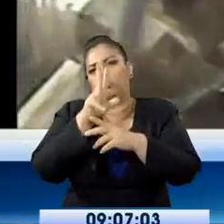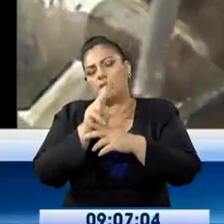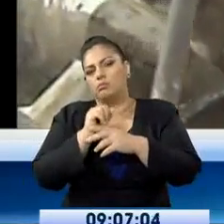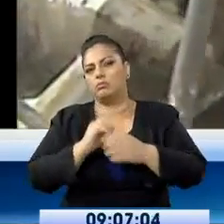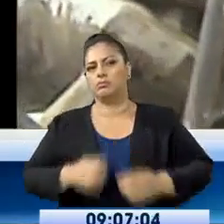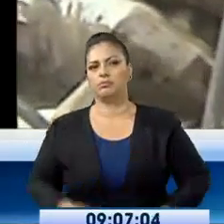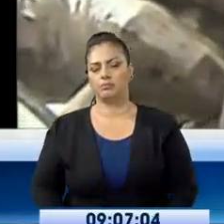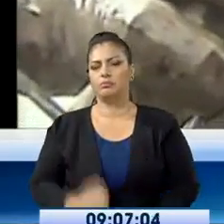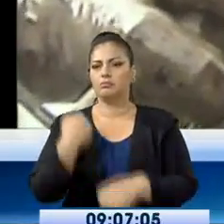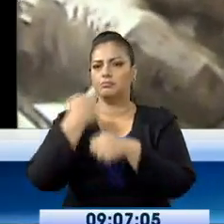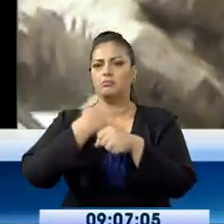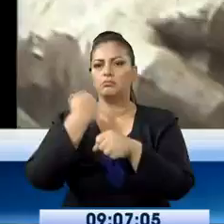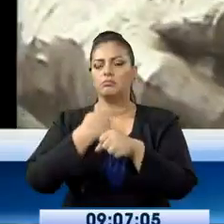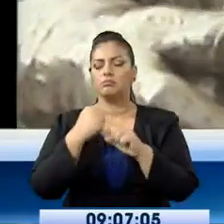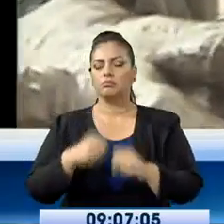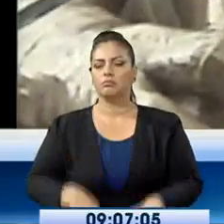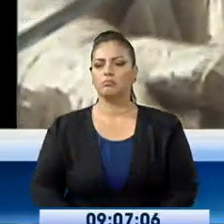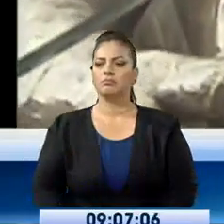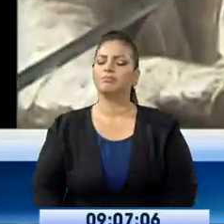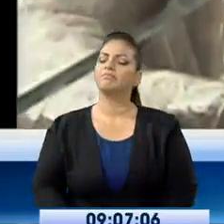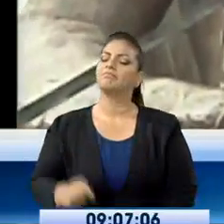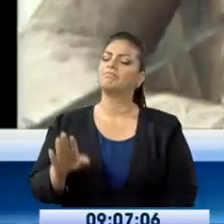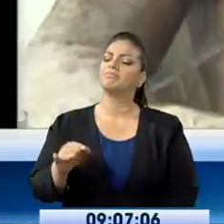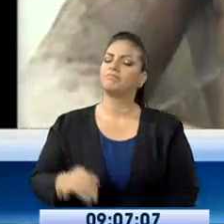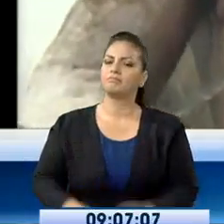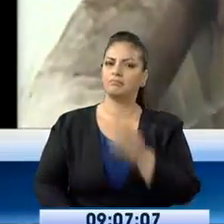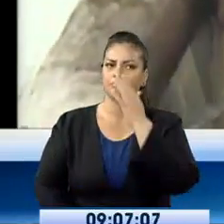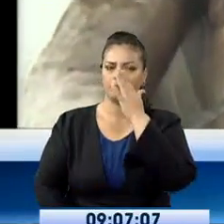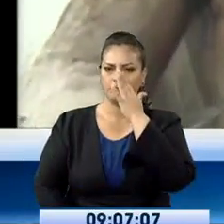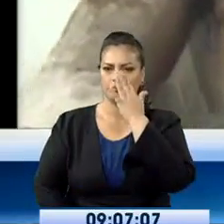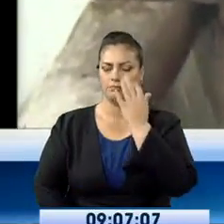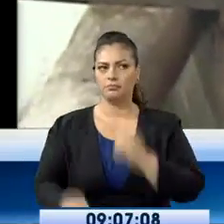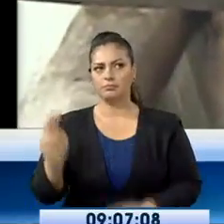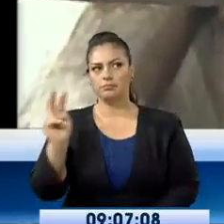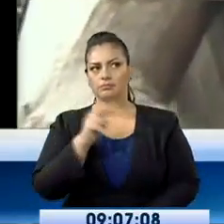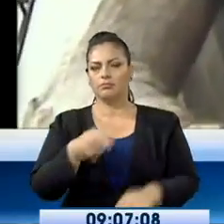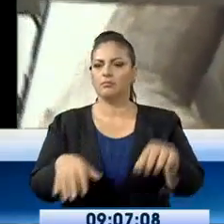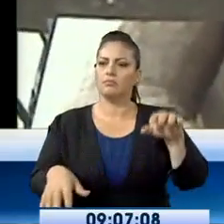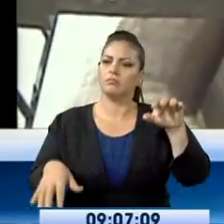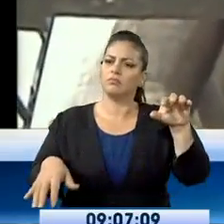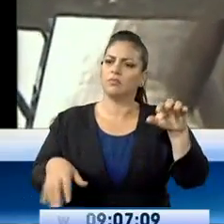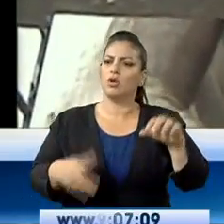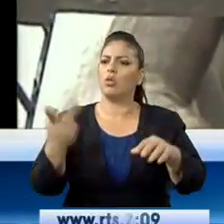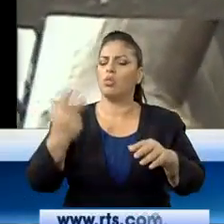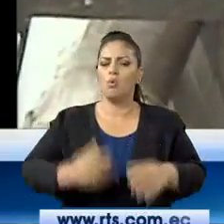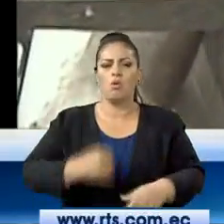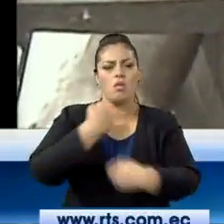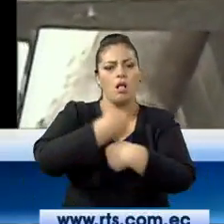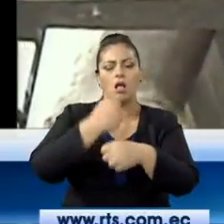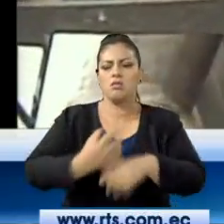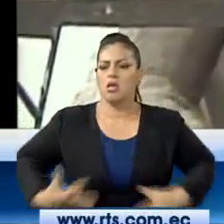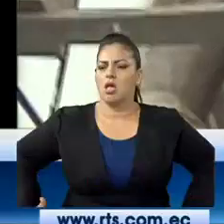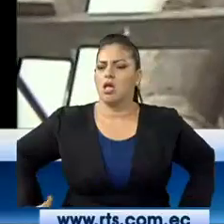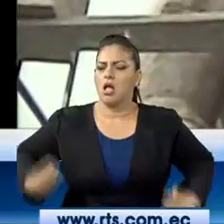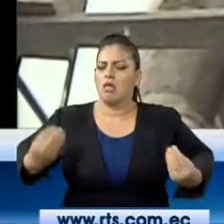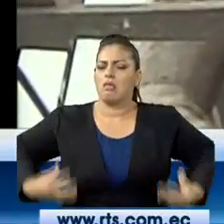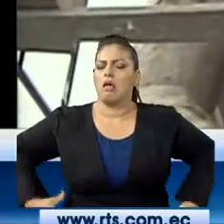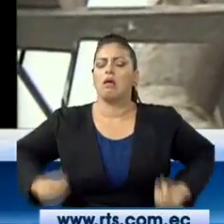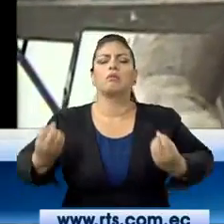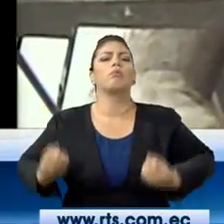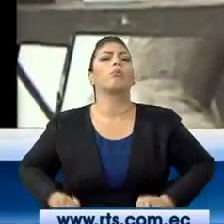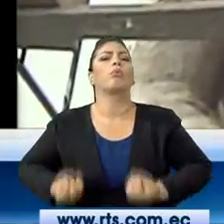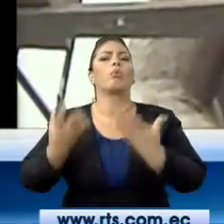tipo de monigotes. Para que más o menos darnos una idea, este monigote que está aquí, más o menos, ¿cuánto puede costar una elaboración? Ya, un